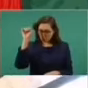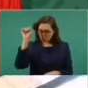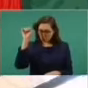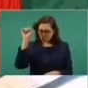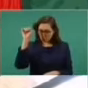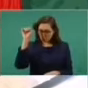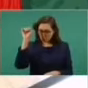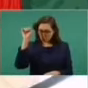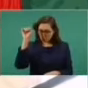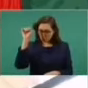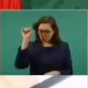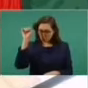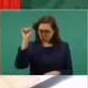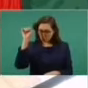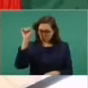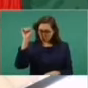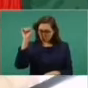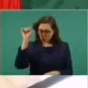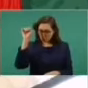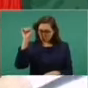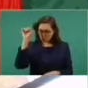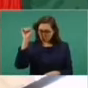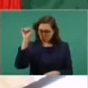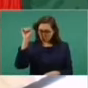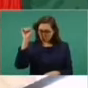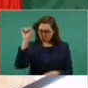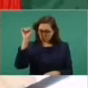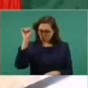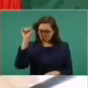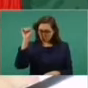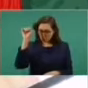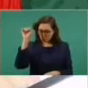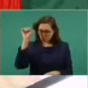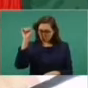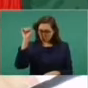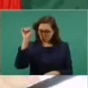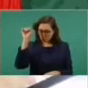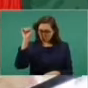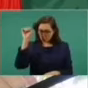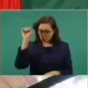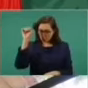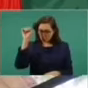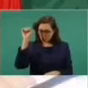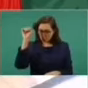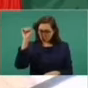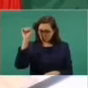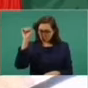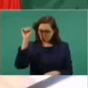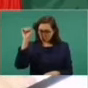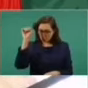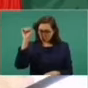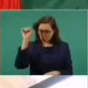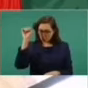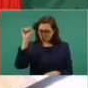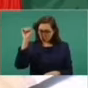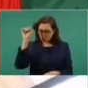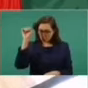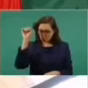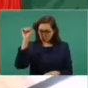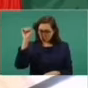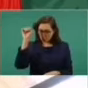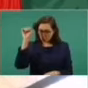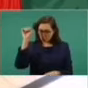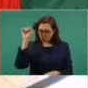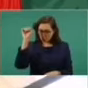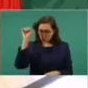Aviación? Porque efectivamente estamos ocupados, mas no estamos preocupados por lo que pasa con los trabajadores de Mexicana